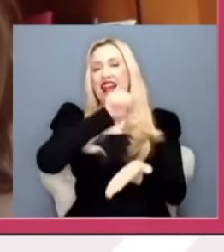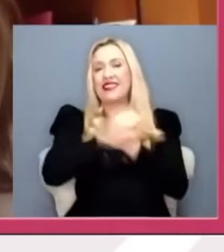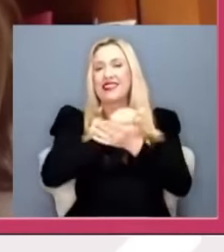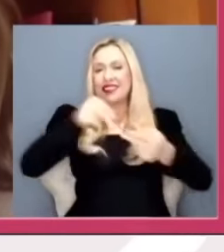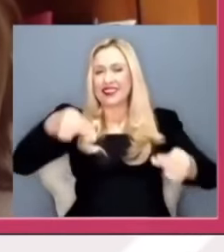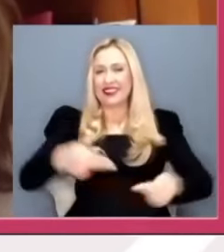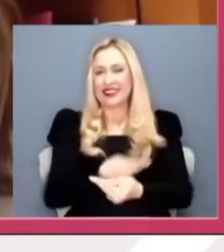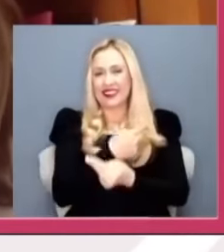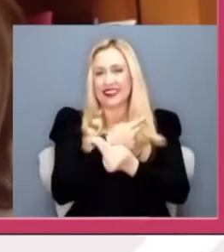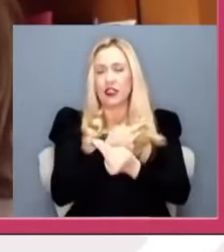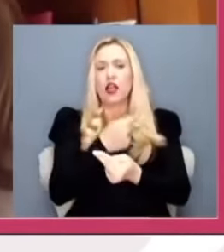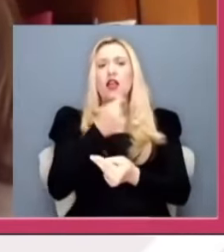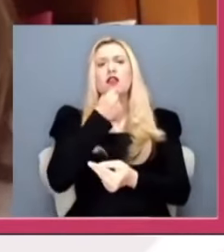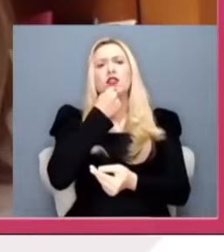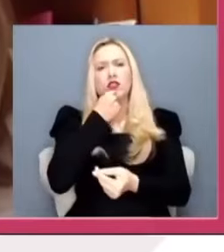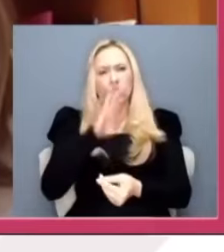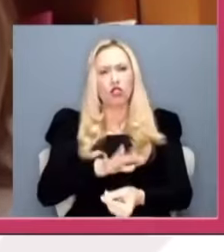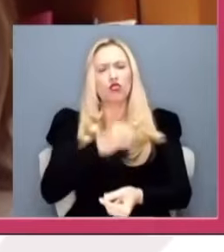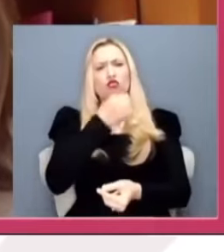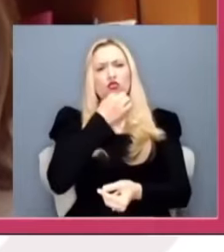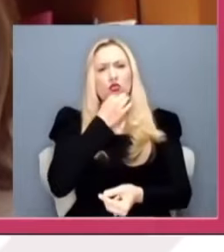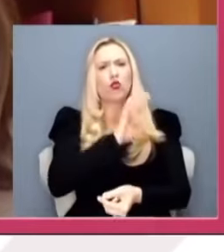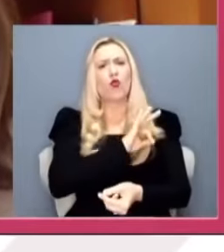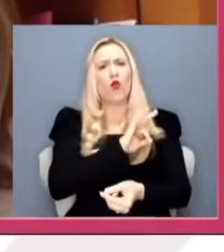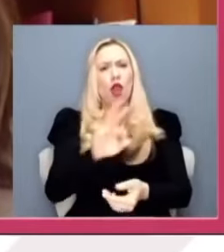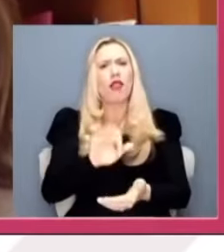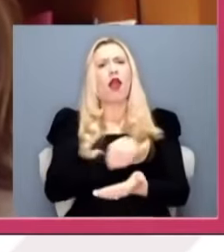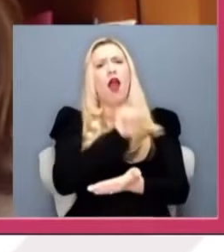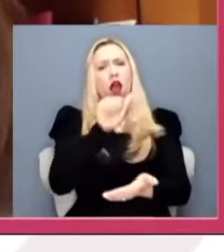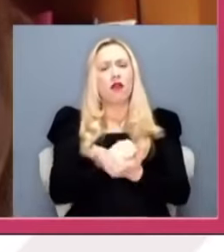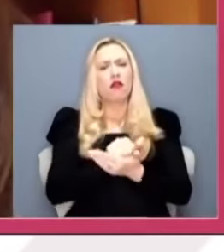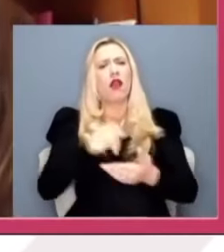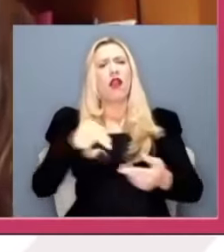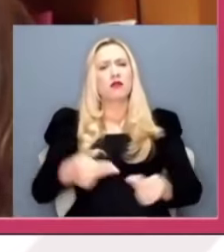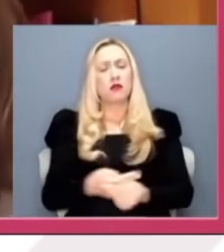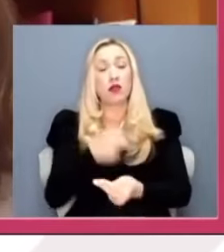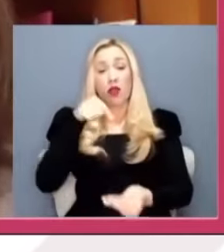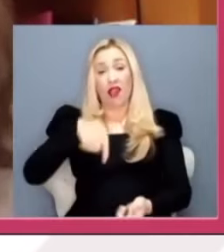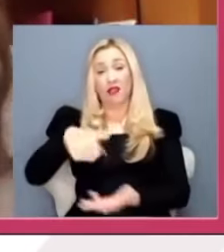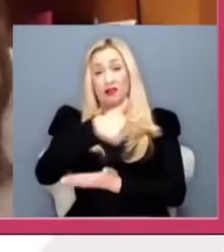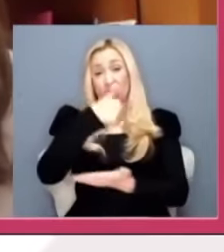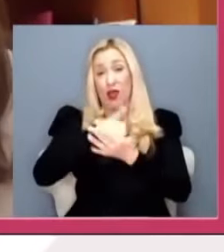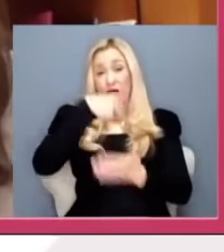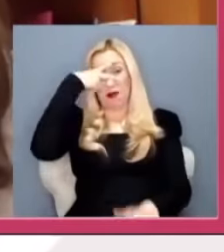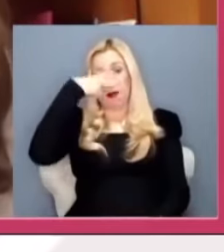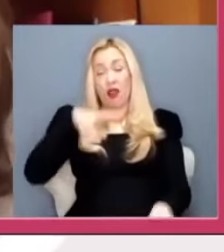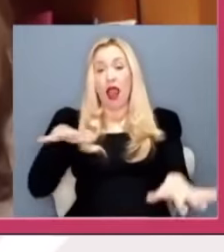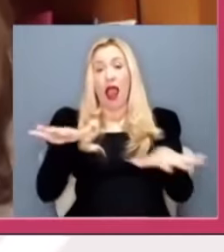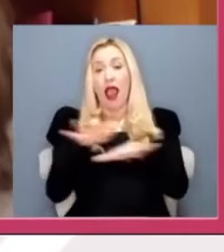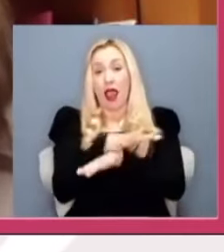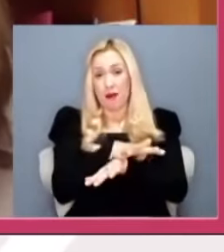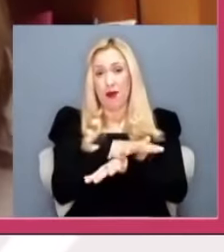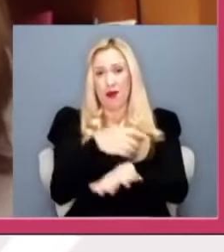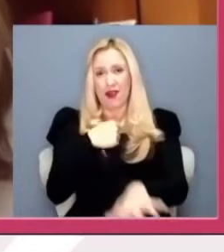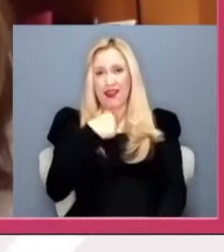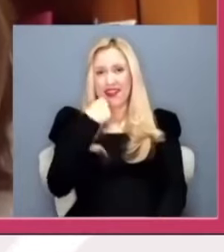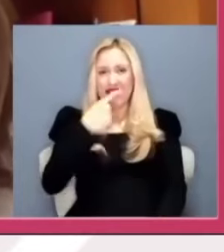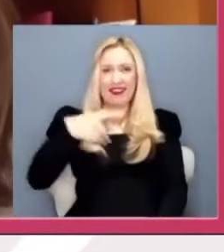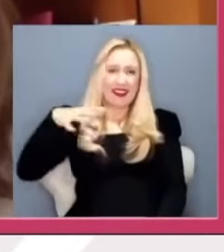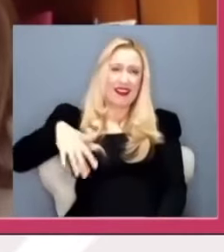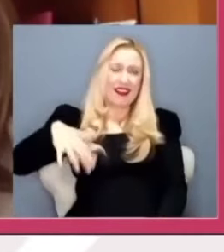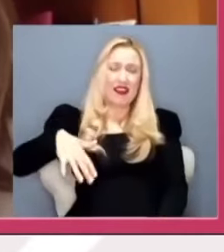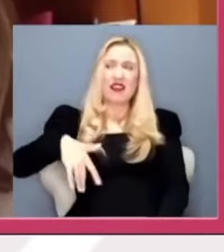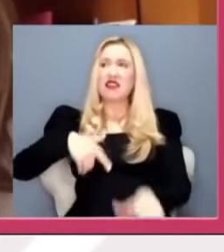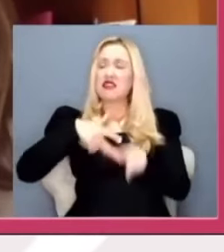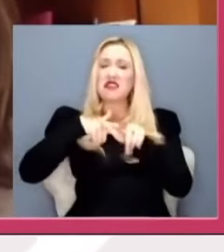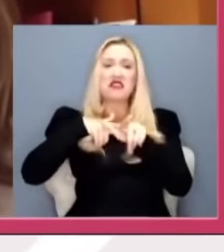los niños y niñas accedan al cambio administrativo de acta. En la Ciudad de México, la reforma sobre la que conversamos en aquel programa